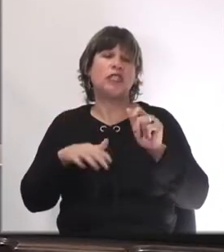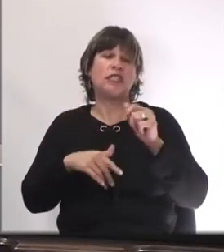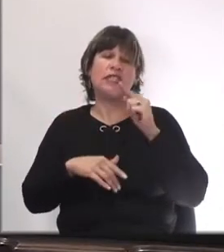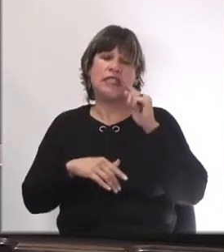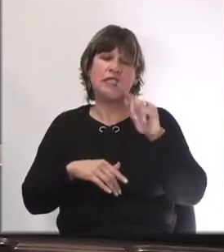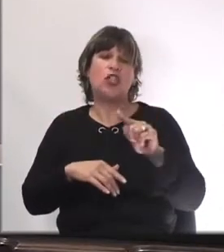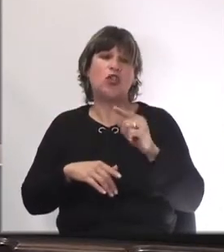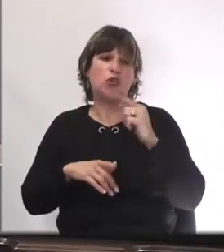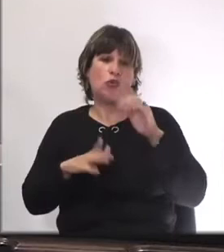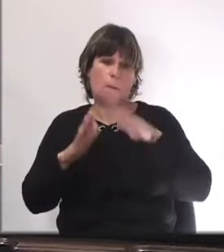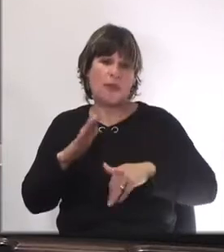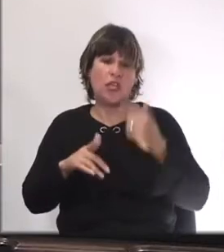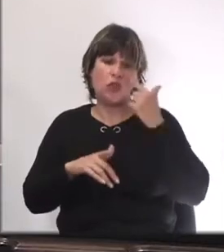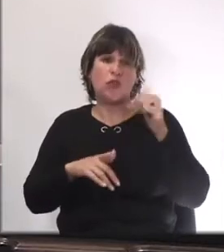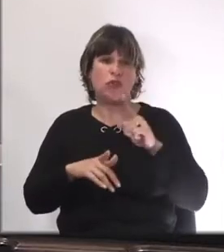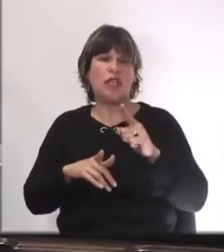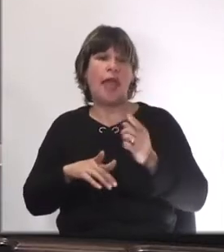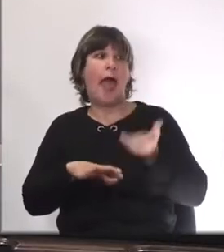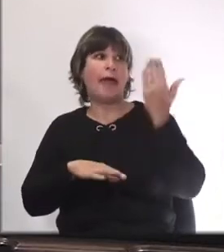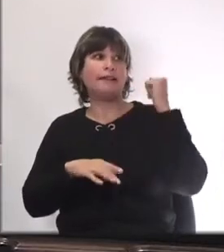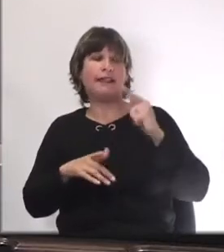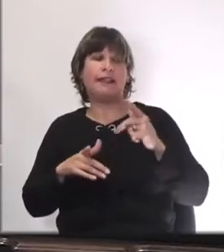gobierno del Frente Amplio.